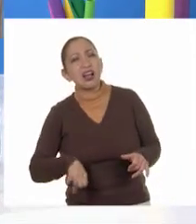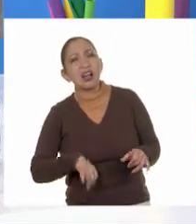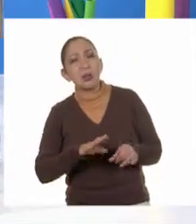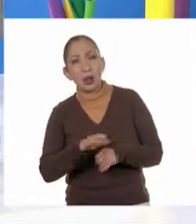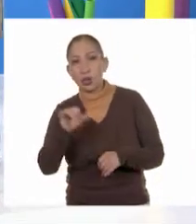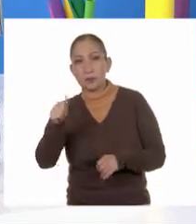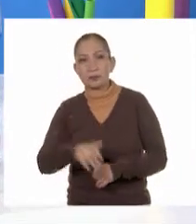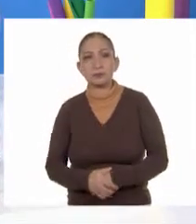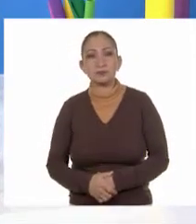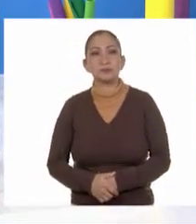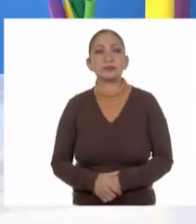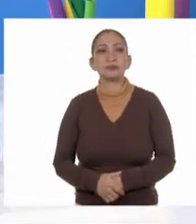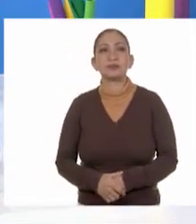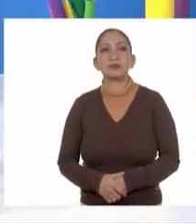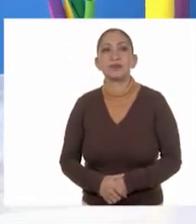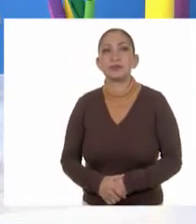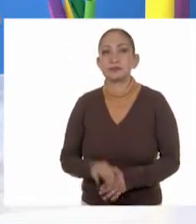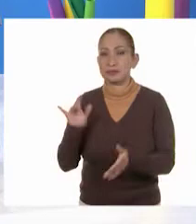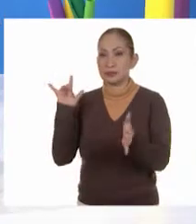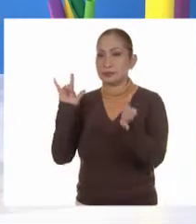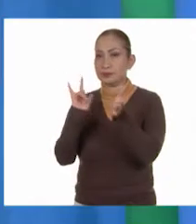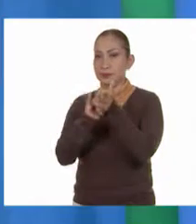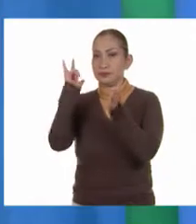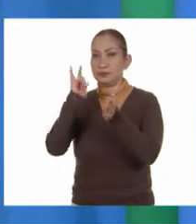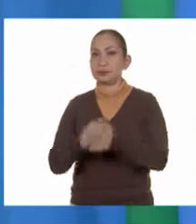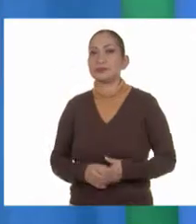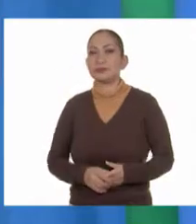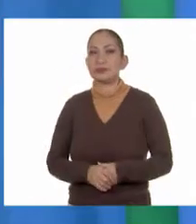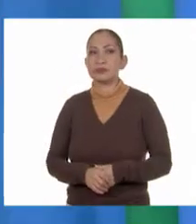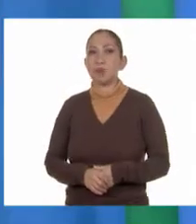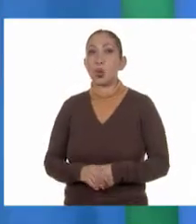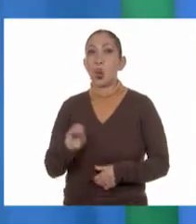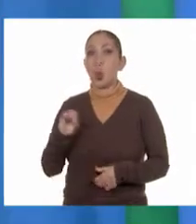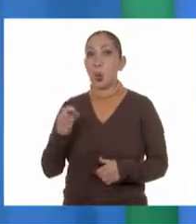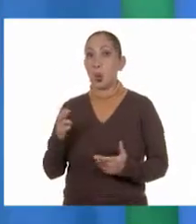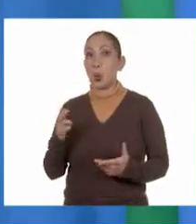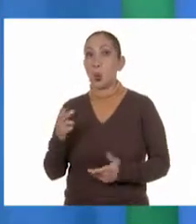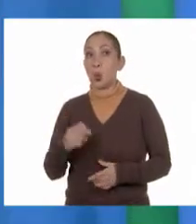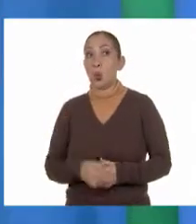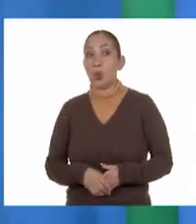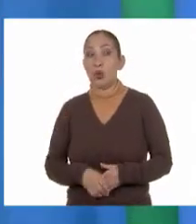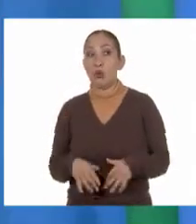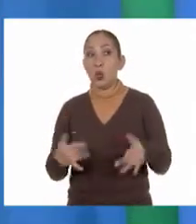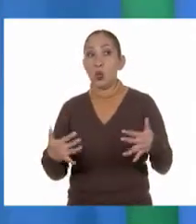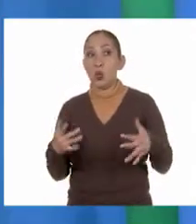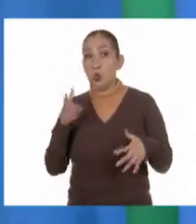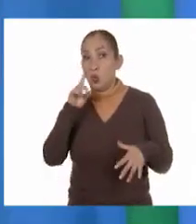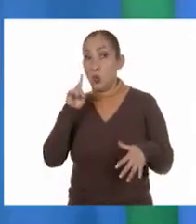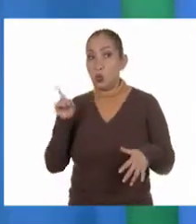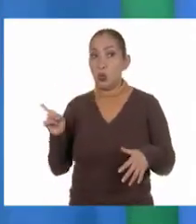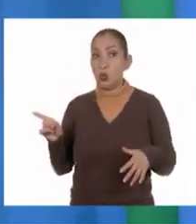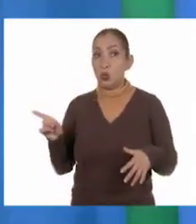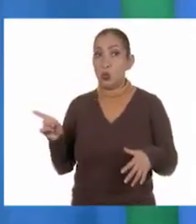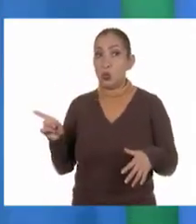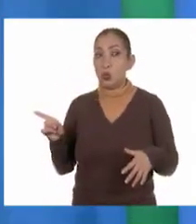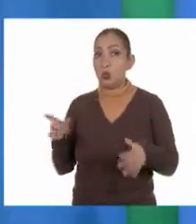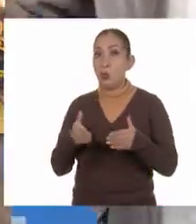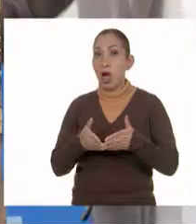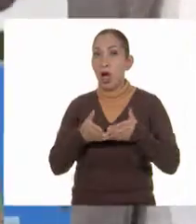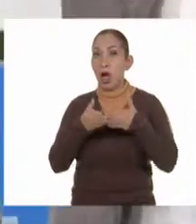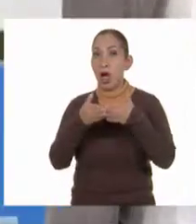La siguiente. Muy bien, voy a pegar esto. ¡Oh! Que la vean.